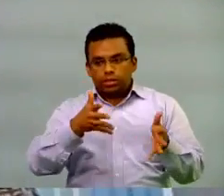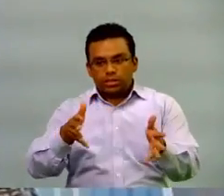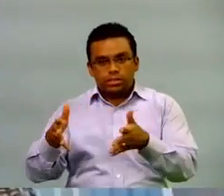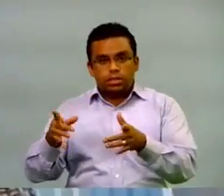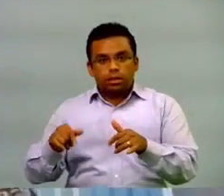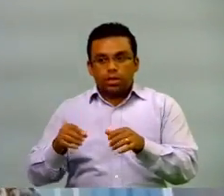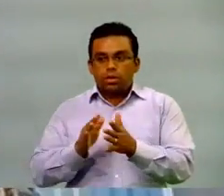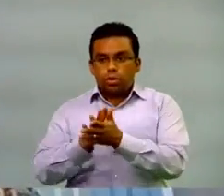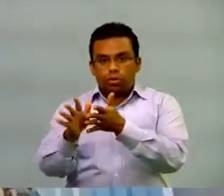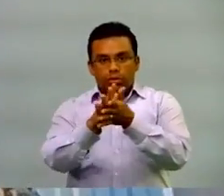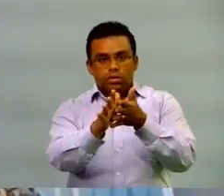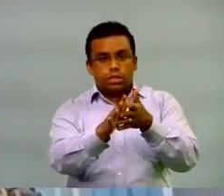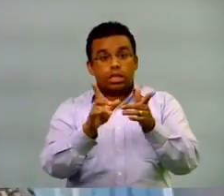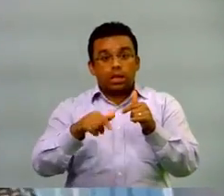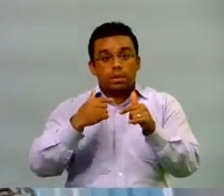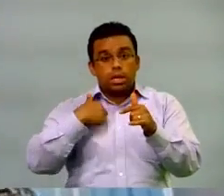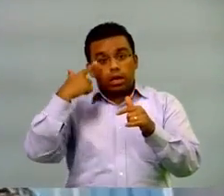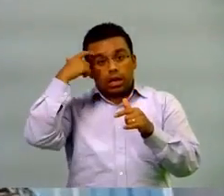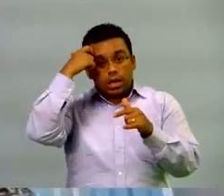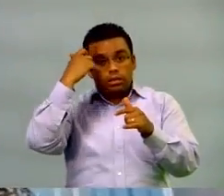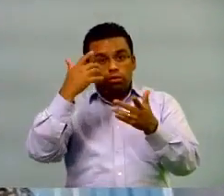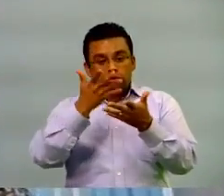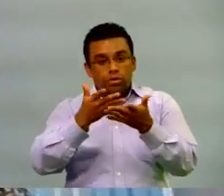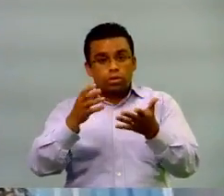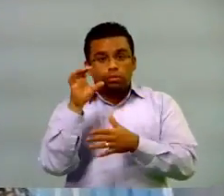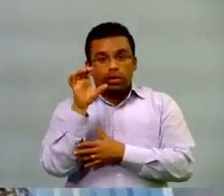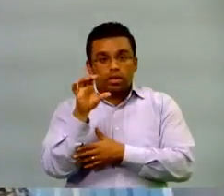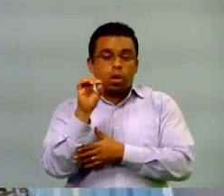eventos que desarrollamos en los países y a nivel mundial.